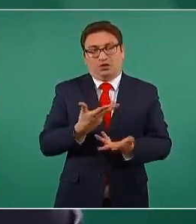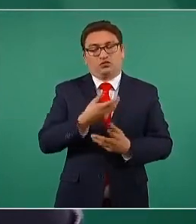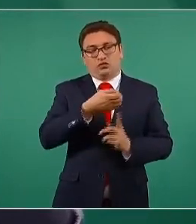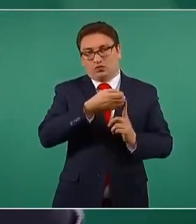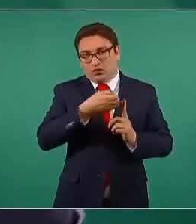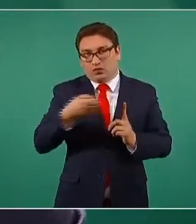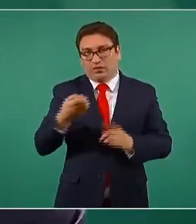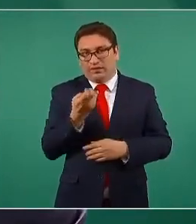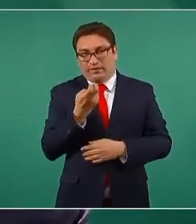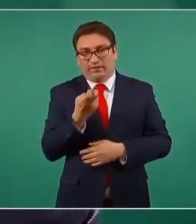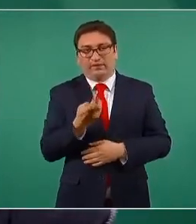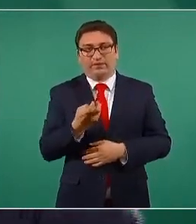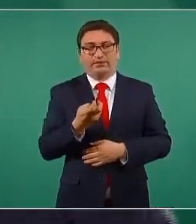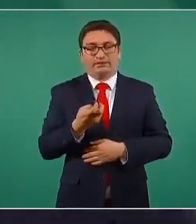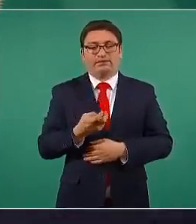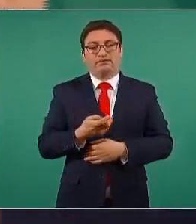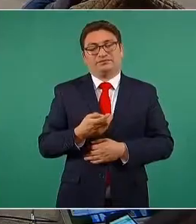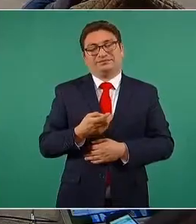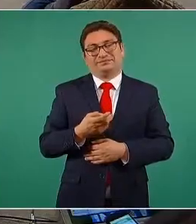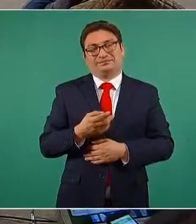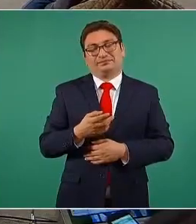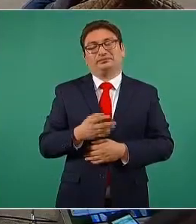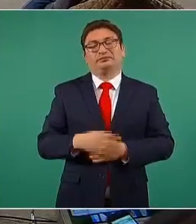y déjenme presumir,